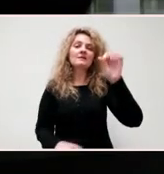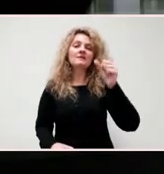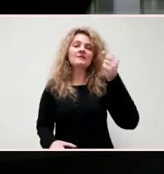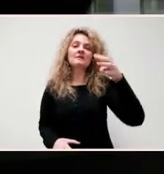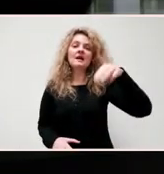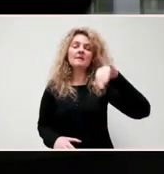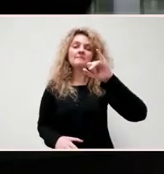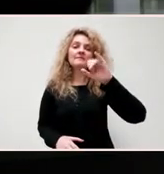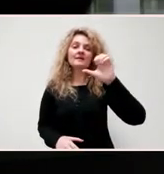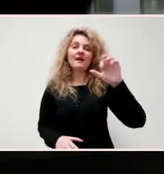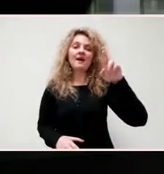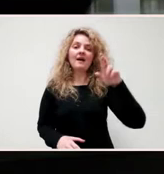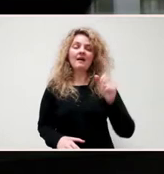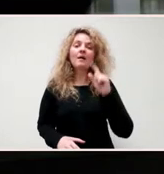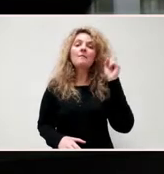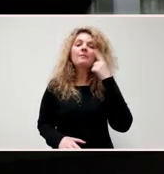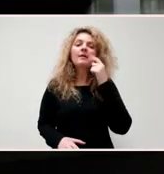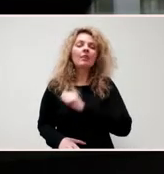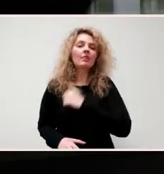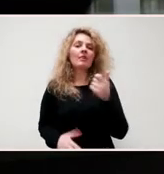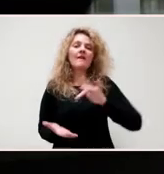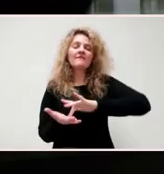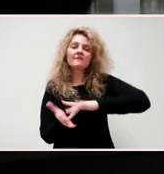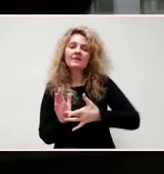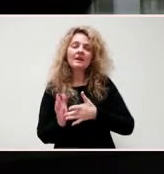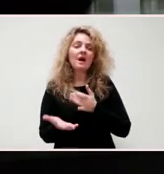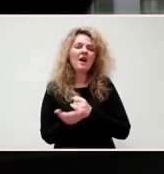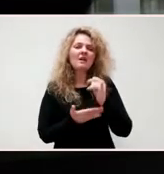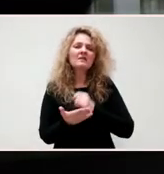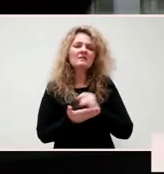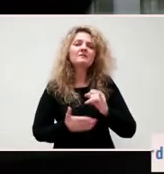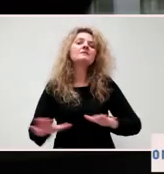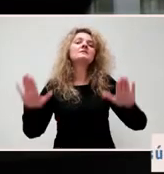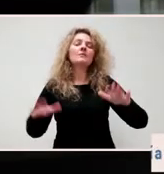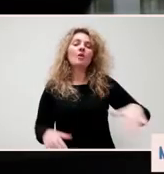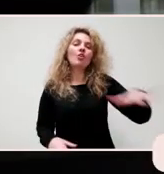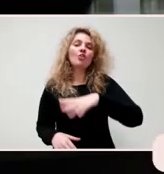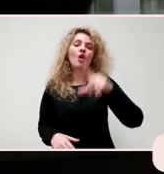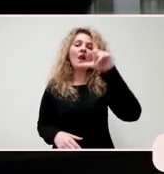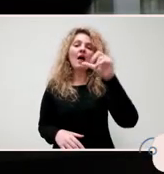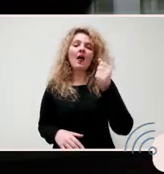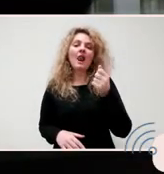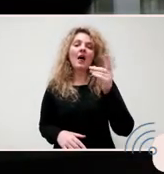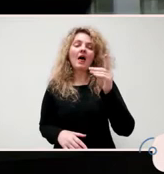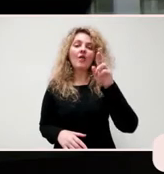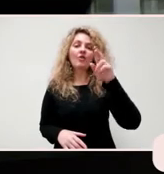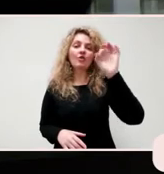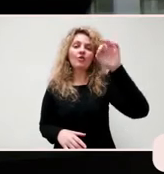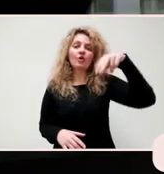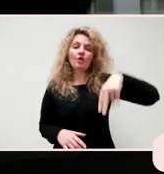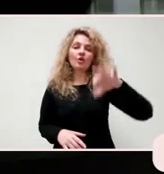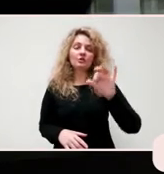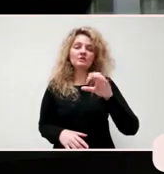ano 1946 nunha finca ao realizar labores agrícolas no lugar de Ladróns, en Samieira,